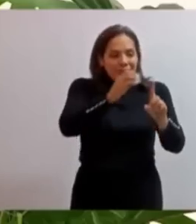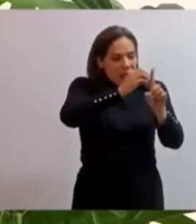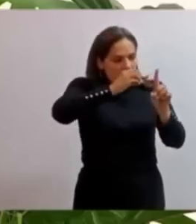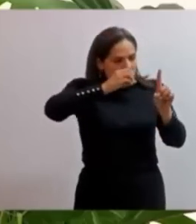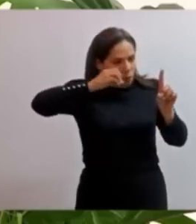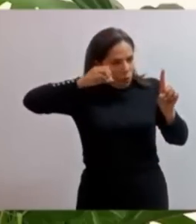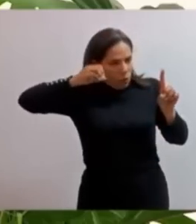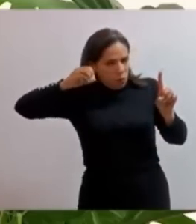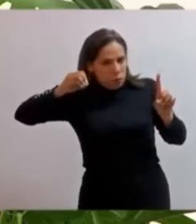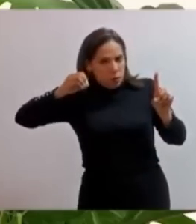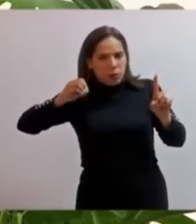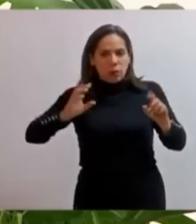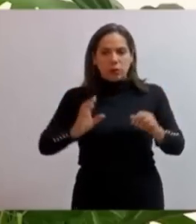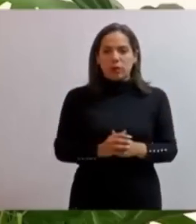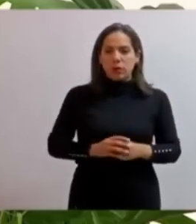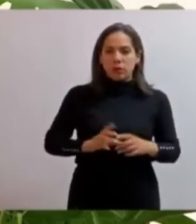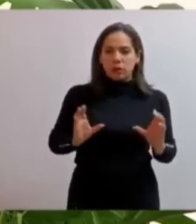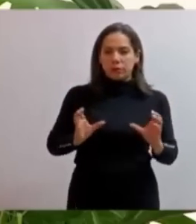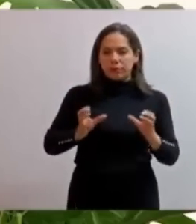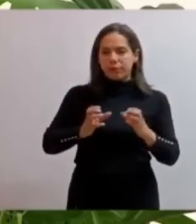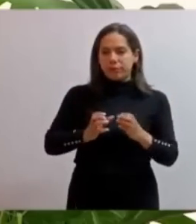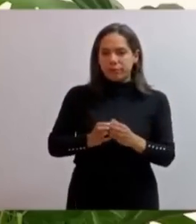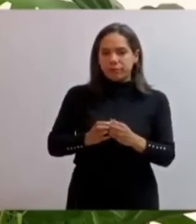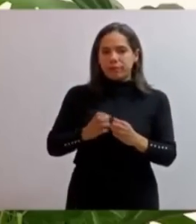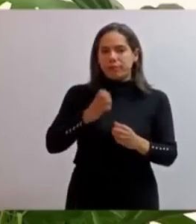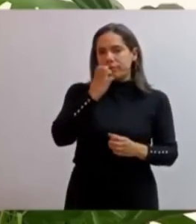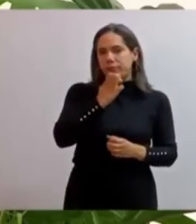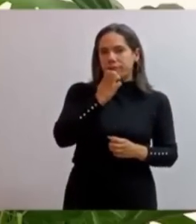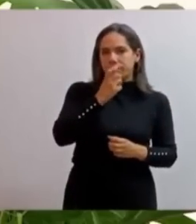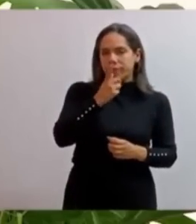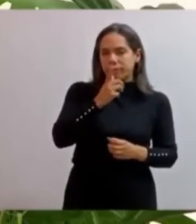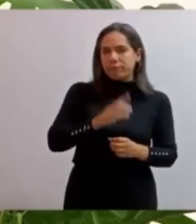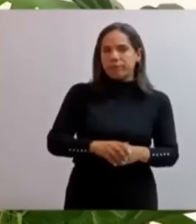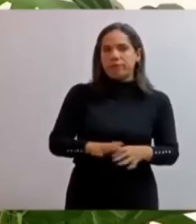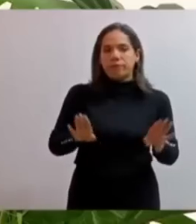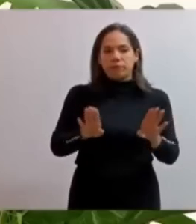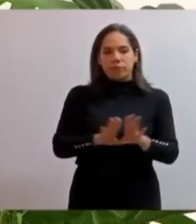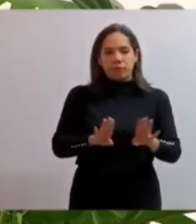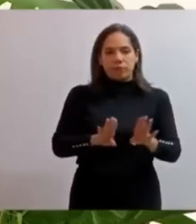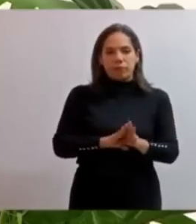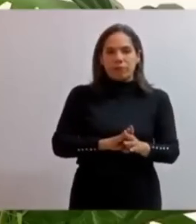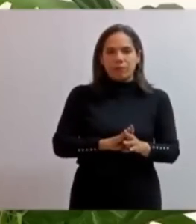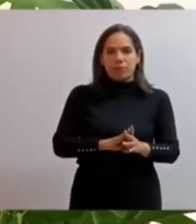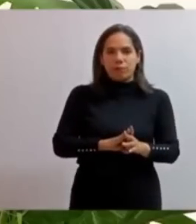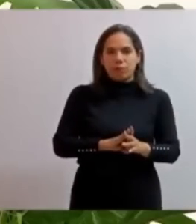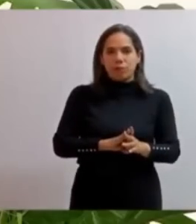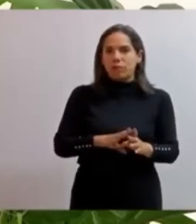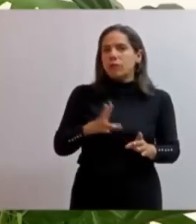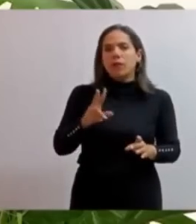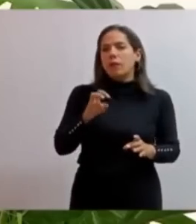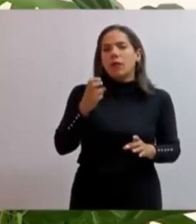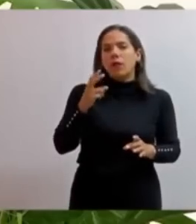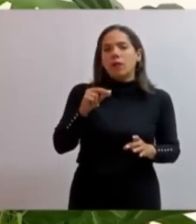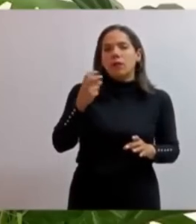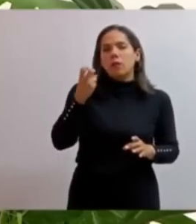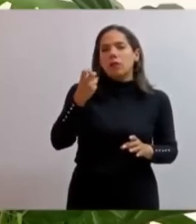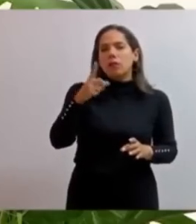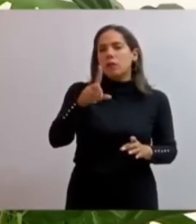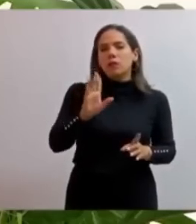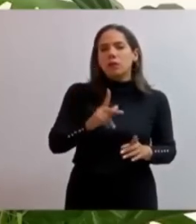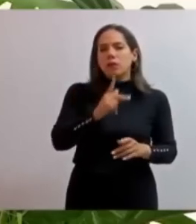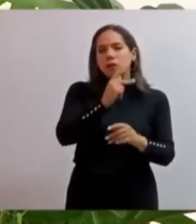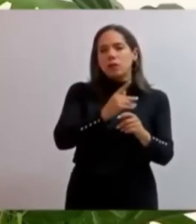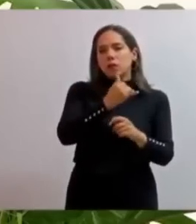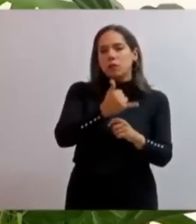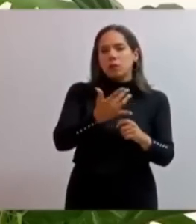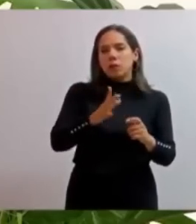ordena el conjunto del trabajo escolar en el curso escolar, pero no significa que sea un